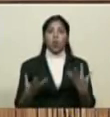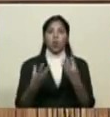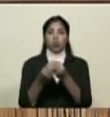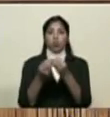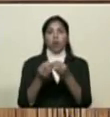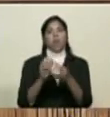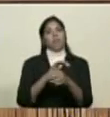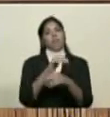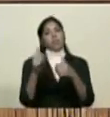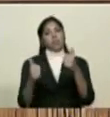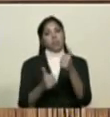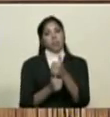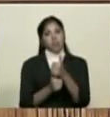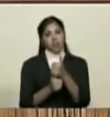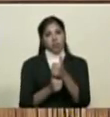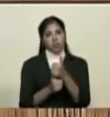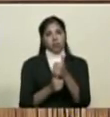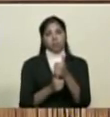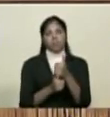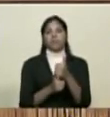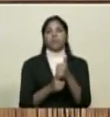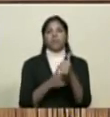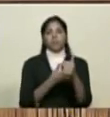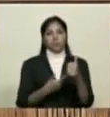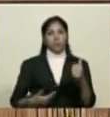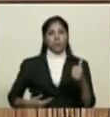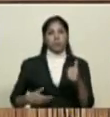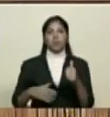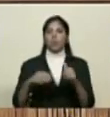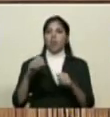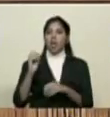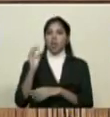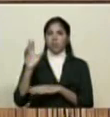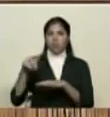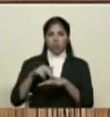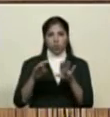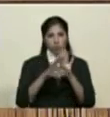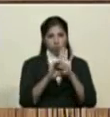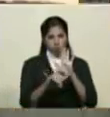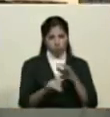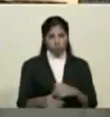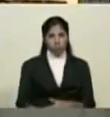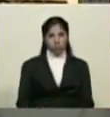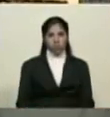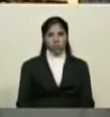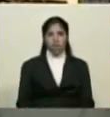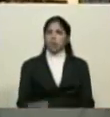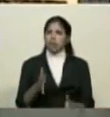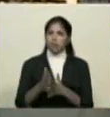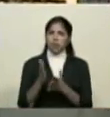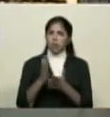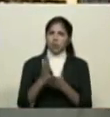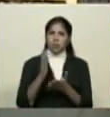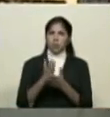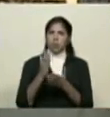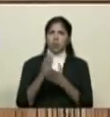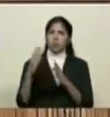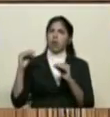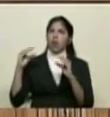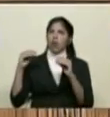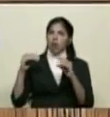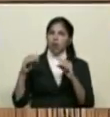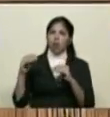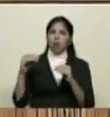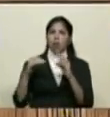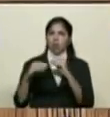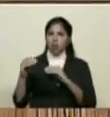Constituyente, Elvis Amoroso, hemos ido coordinando, hablando siempre del tema de la reestructuración. Yo puedo decir que